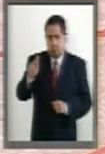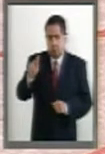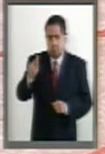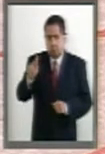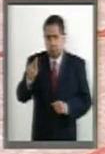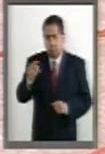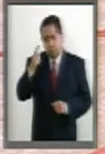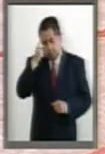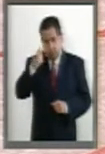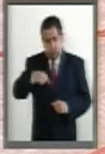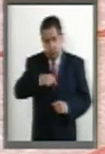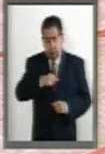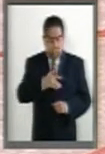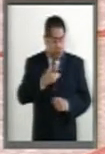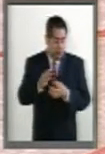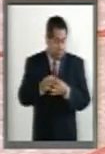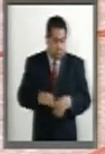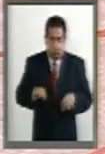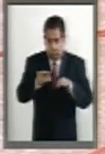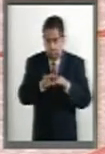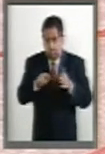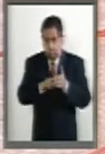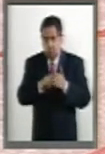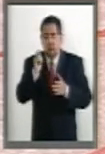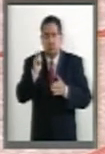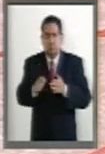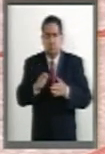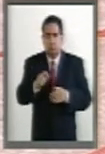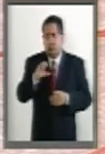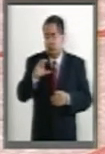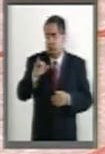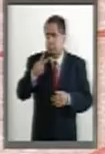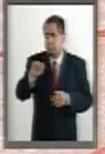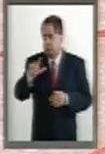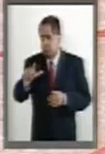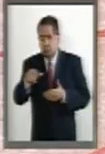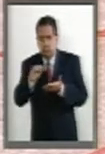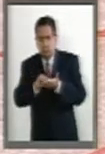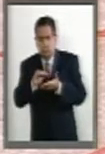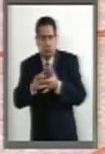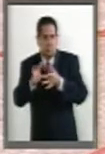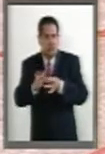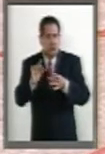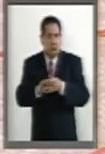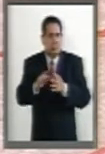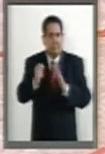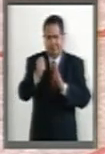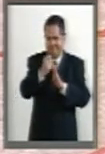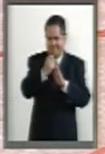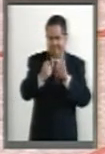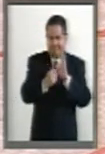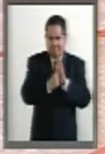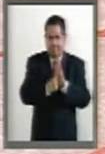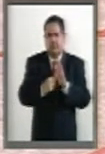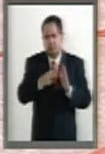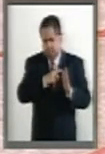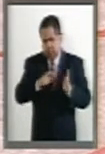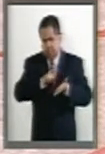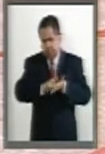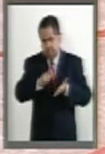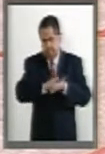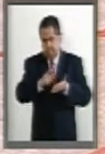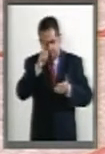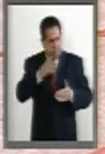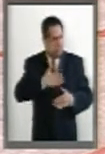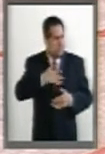que para nosotros resulta muy importante, en el Código Civil habla del testamento que tiene que hacerse en los